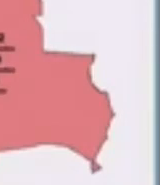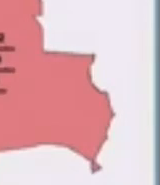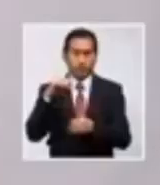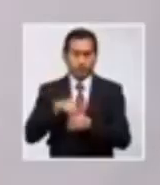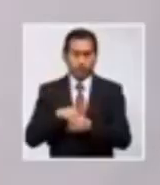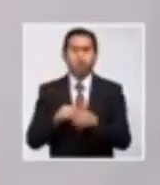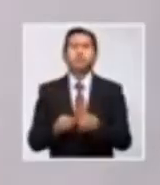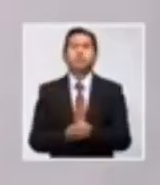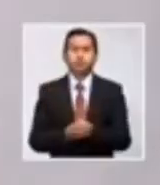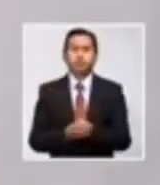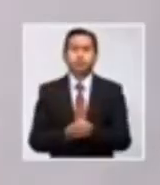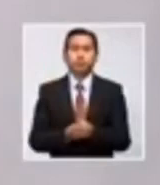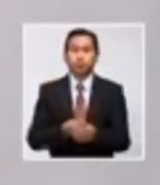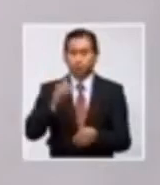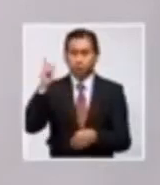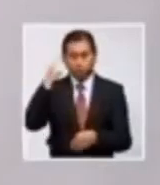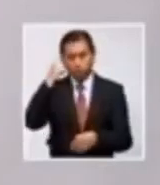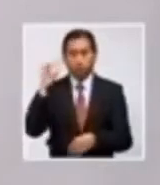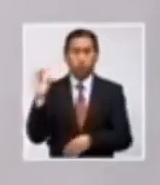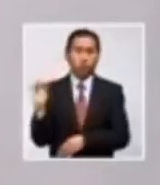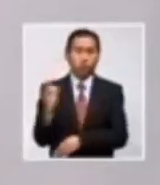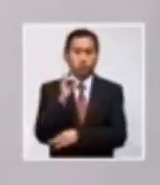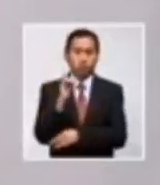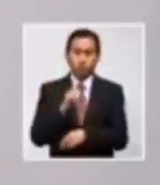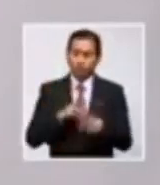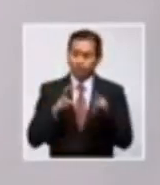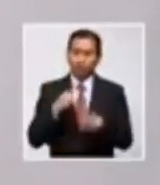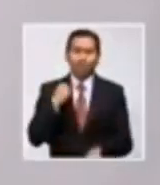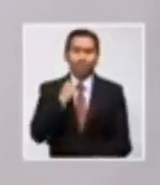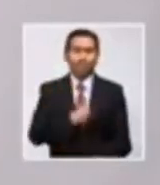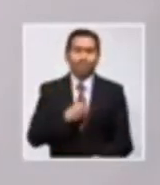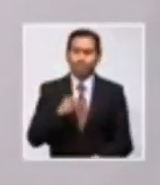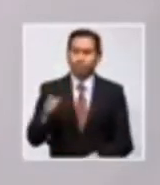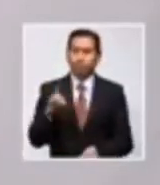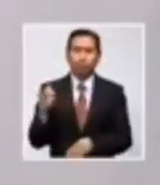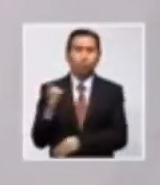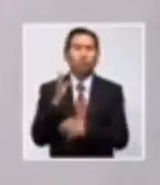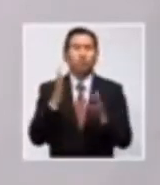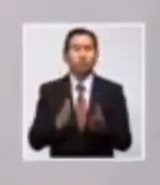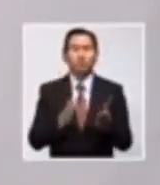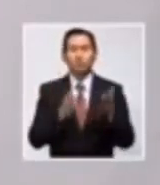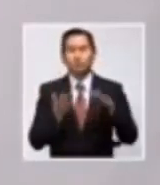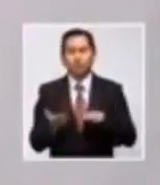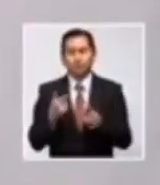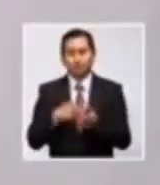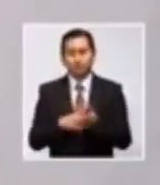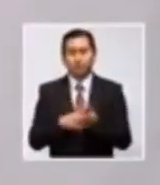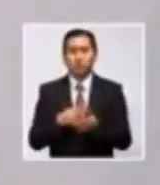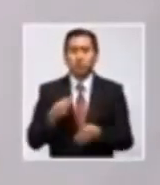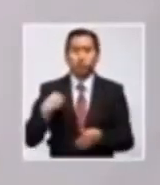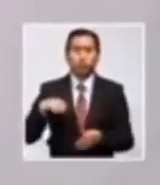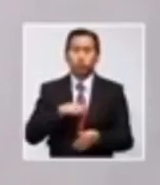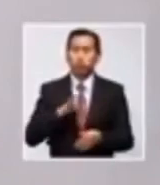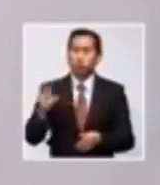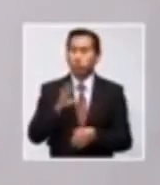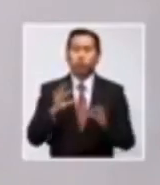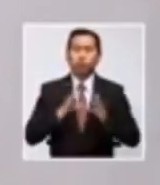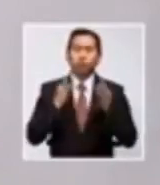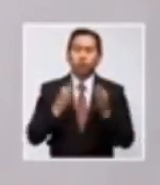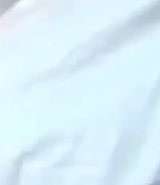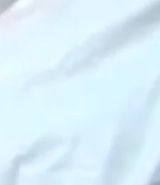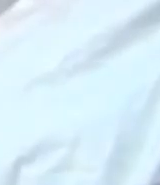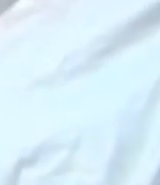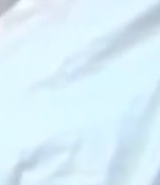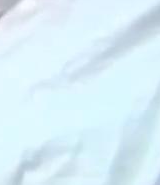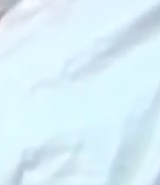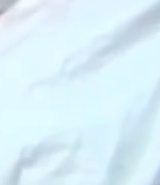sospechosos el gobierno nacional lamenta la pérdida de nuestros los bolivianos y acompañamos a sus familias en este momento